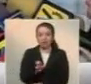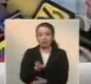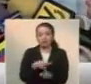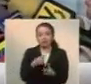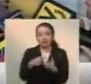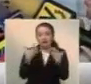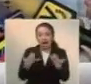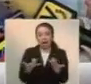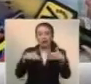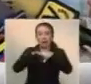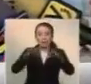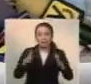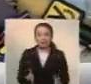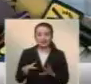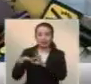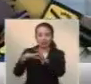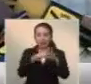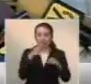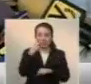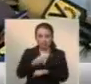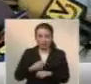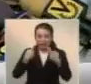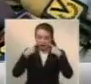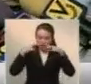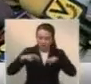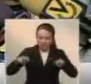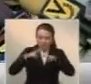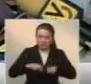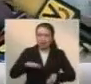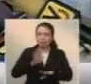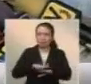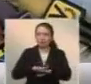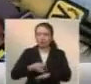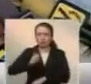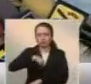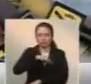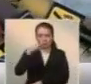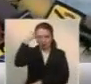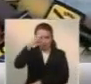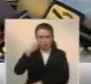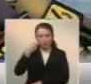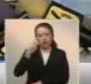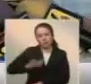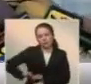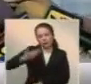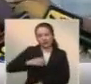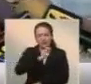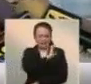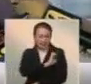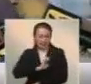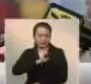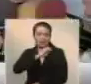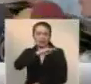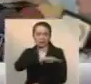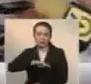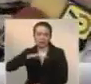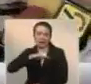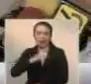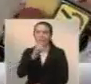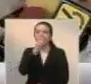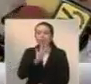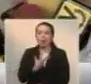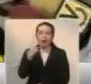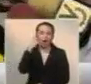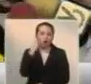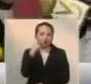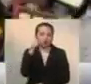la unidad revisar eso, porque uno de los principios que nos avalan a nosotros es la ética, la moral y las buenas costumbres. ¿Qué le dice entonces usted a Julio